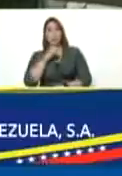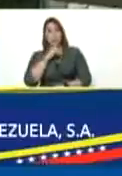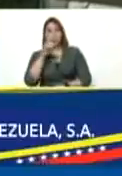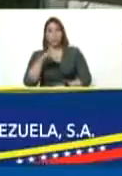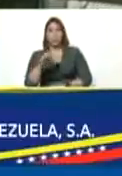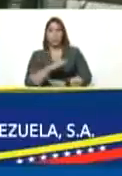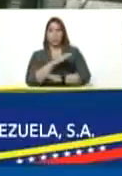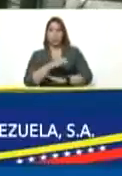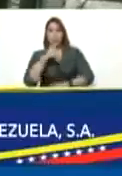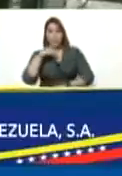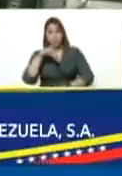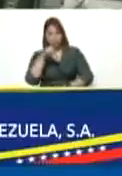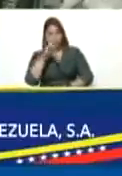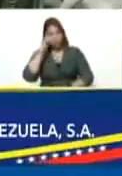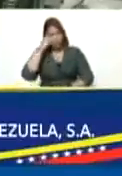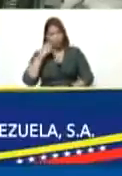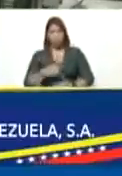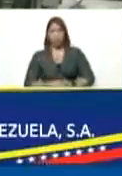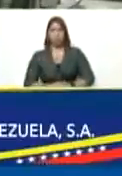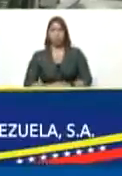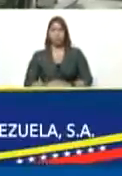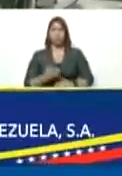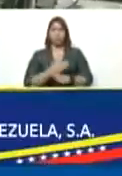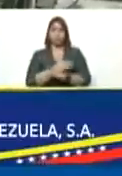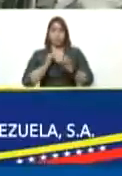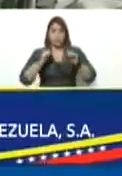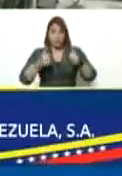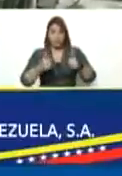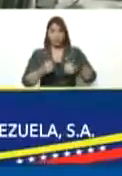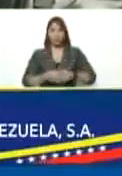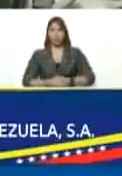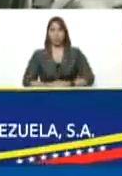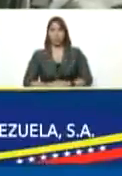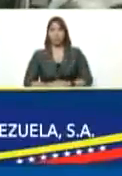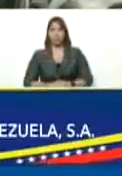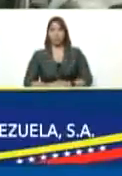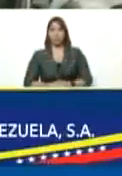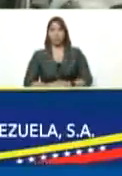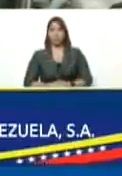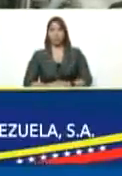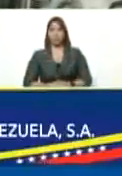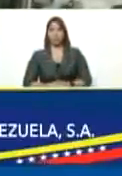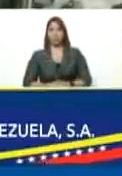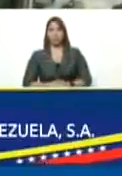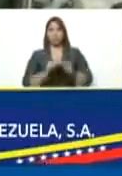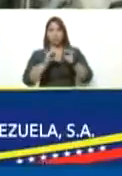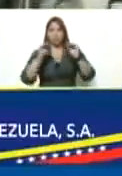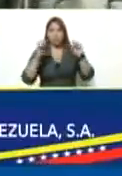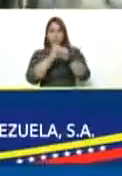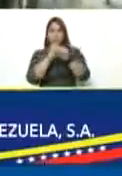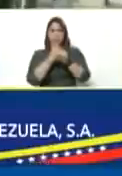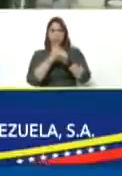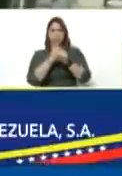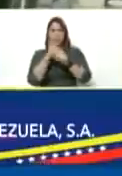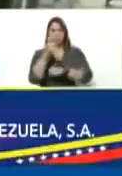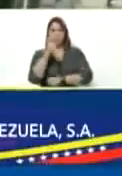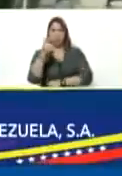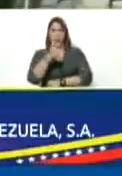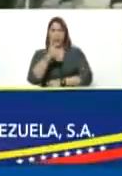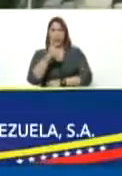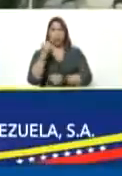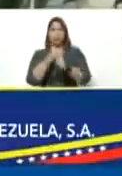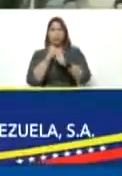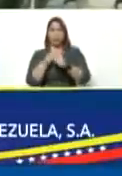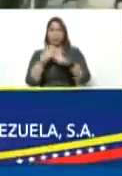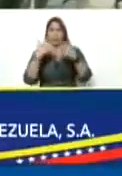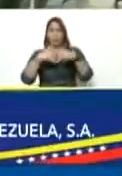del pueblo, que usted nos lo recordó comenzando la locución, llamemos al obrero de la fábrica, busquemos al obrero en la fábrica, porque